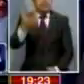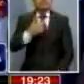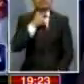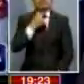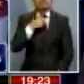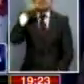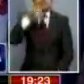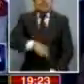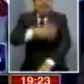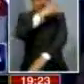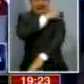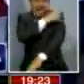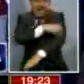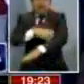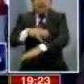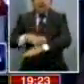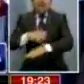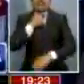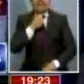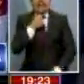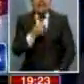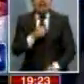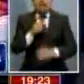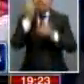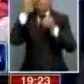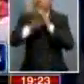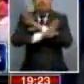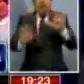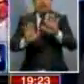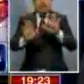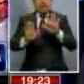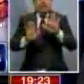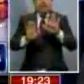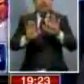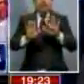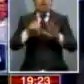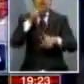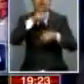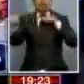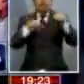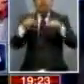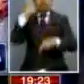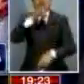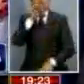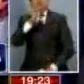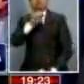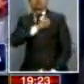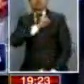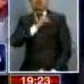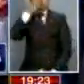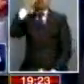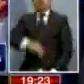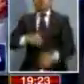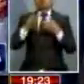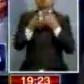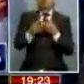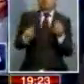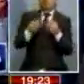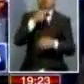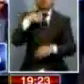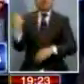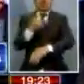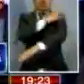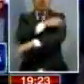queríamos estar en regiones, porque basta ya de que los burócratas en Santiago crean que tienen todas las soluciones para todas